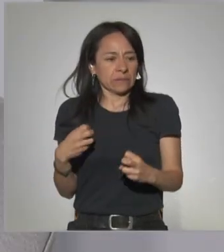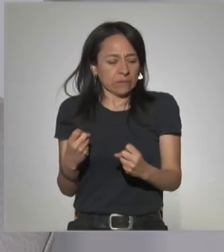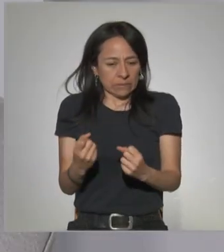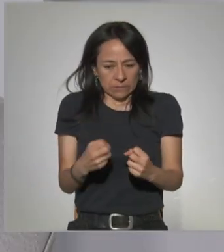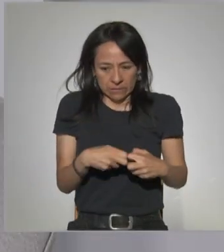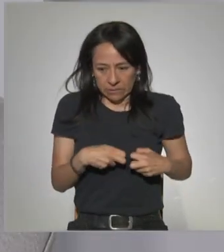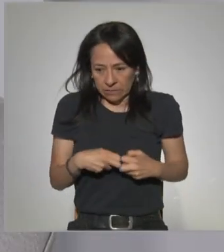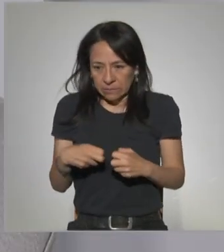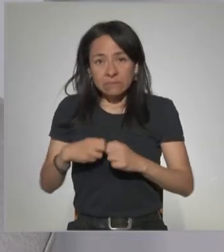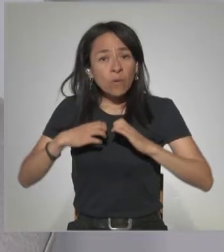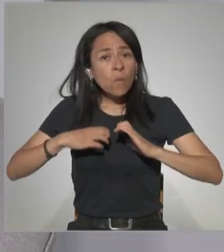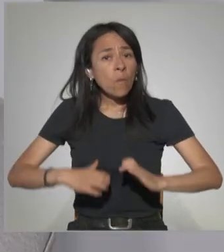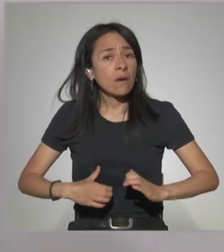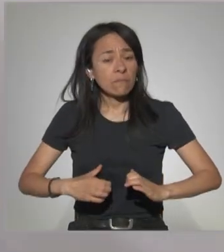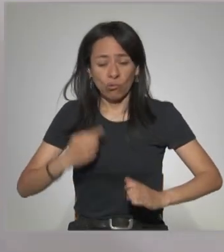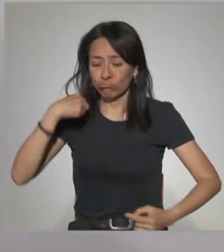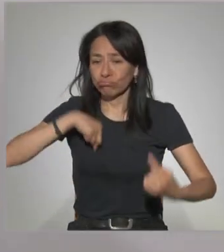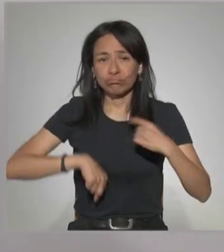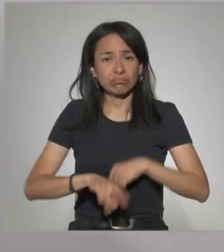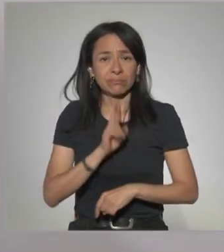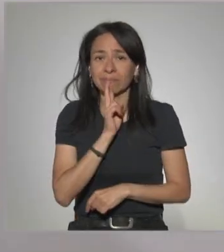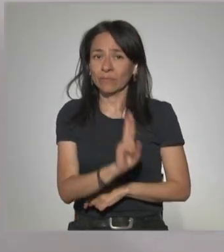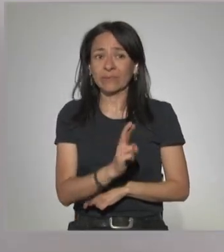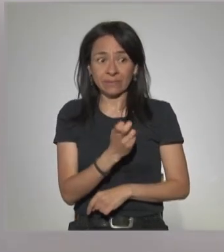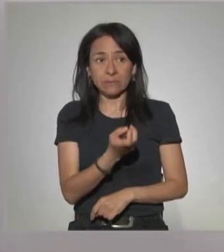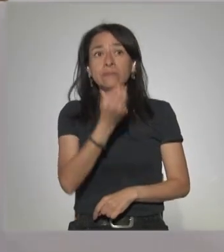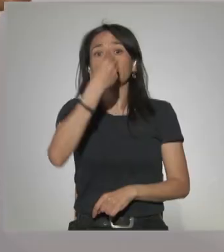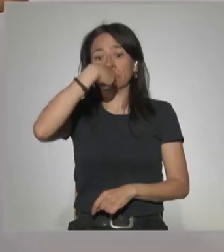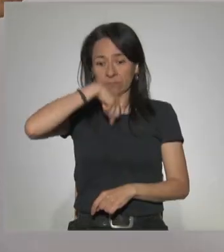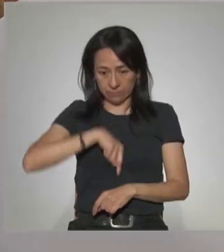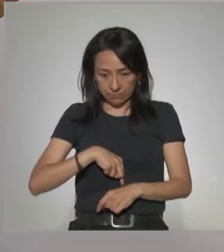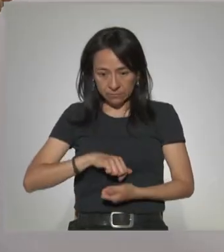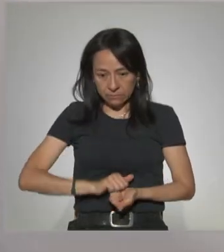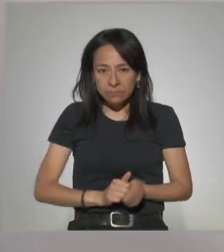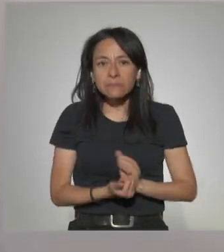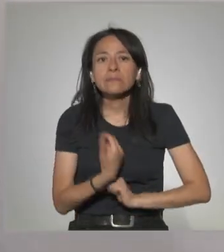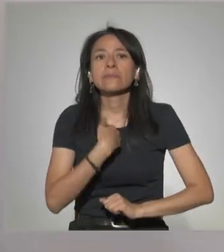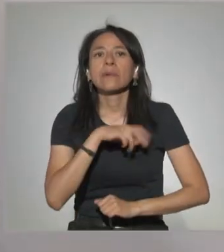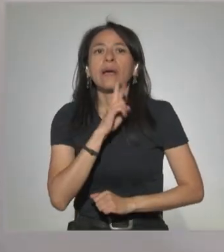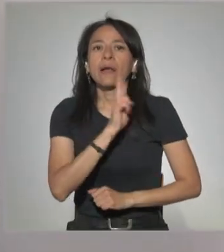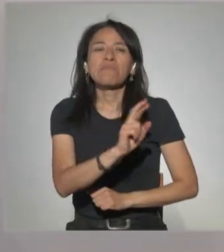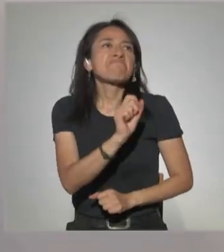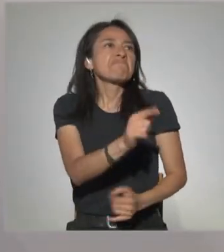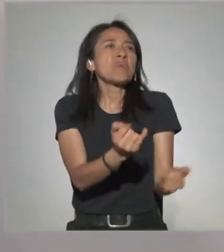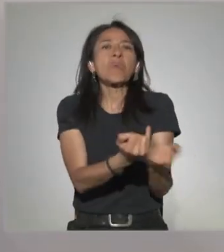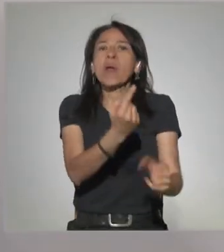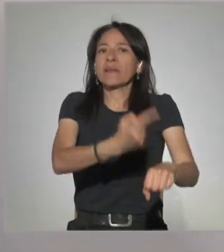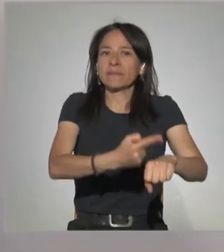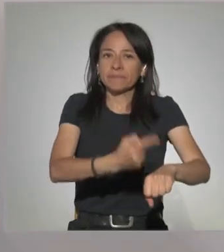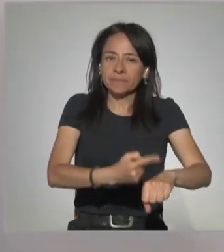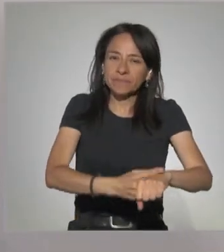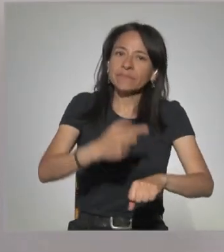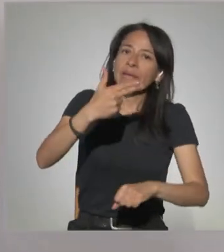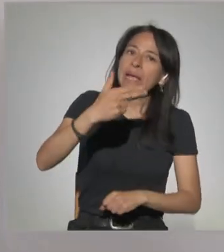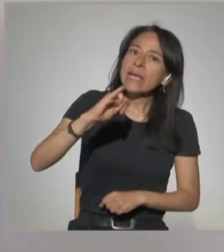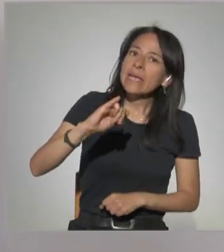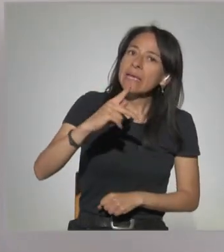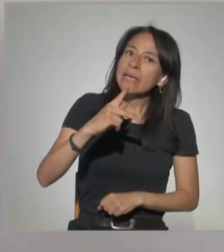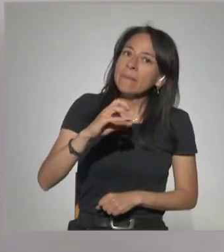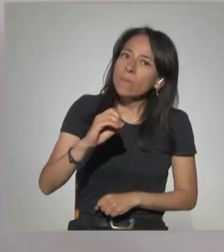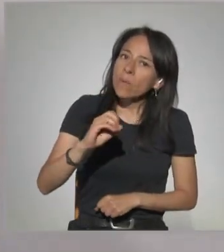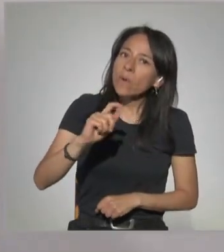respuesta fisiológica a una sustancia, como en ciertas enfermedades, gente con hipotiroidismo